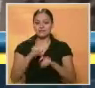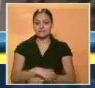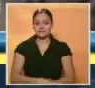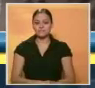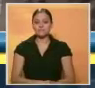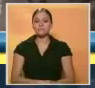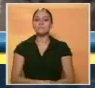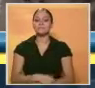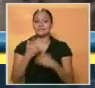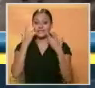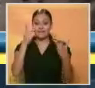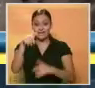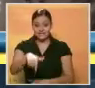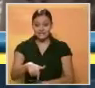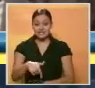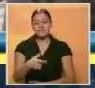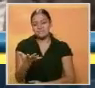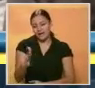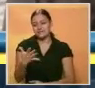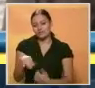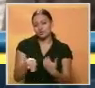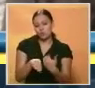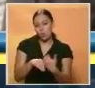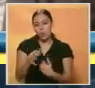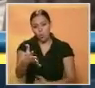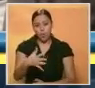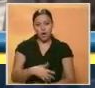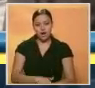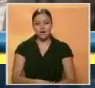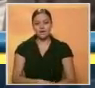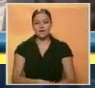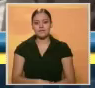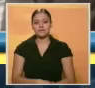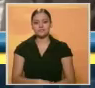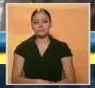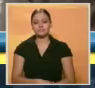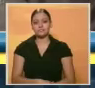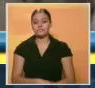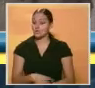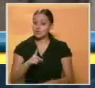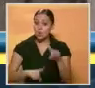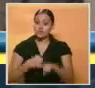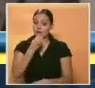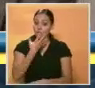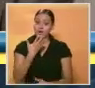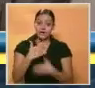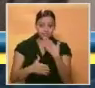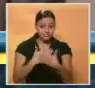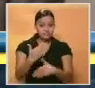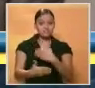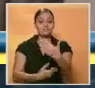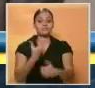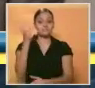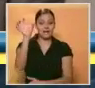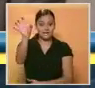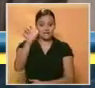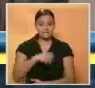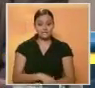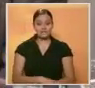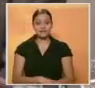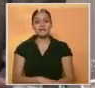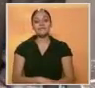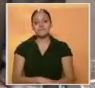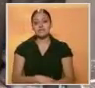que aquí se está creando algo muy parecido que anuncia un porvenir mucho mejor para este país y el de resto en